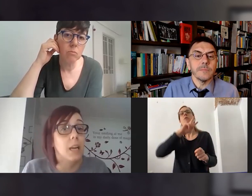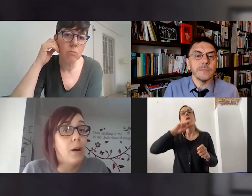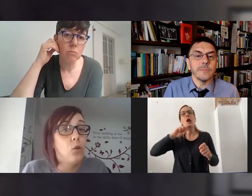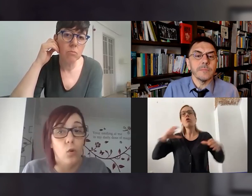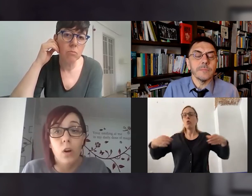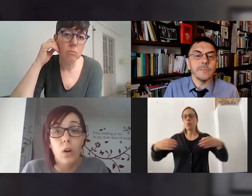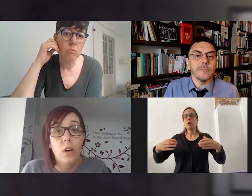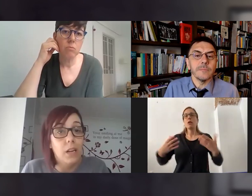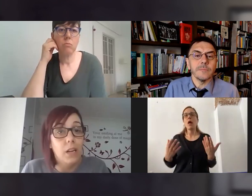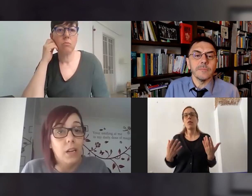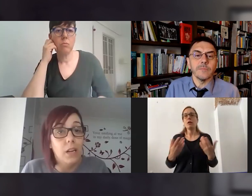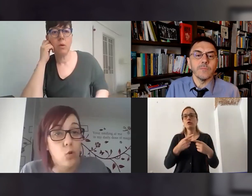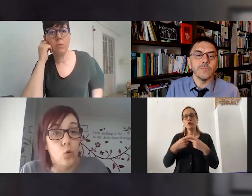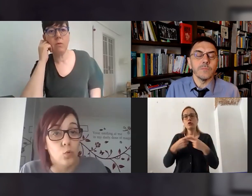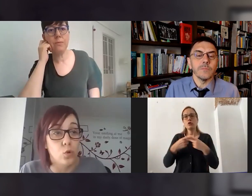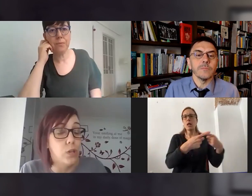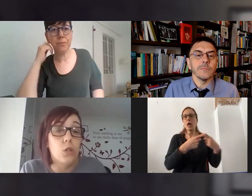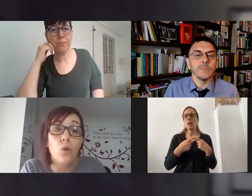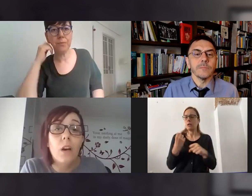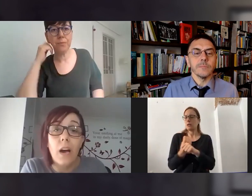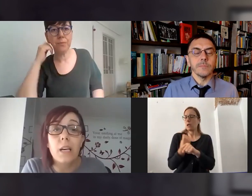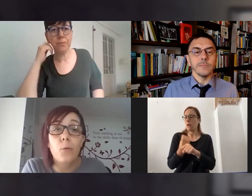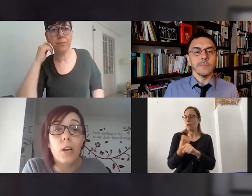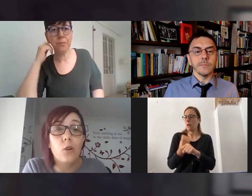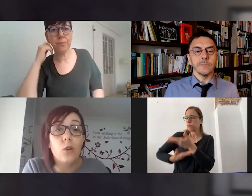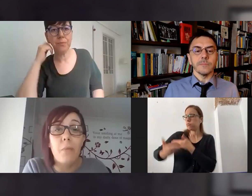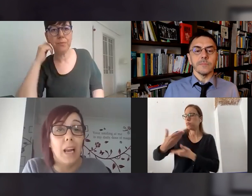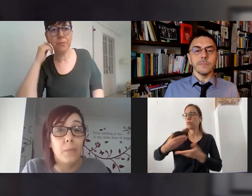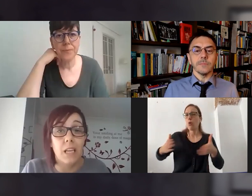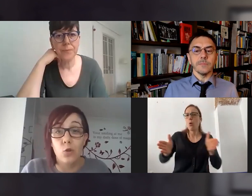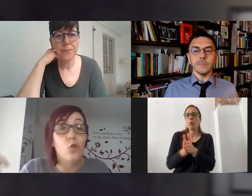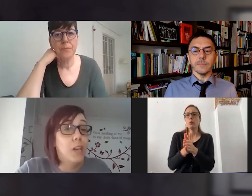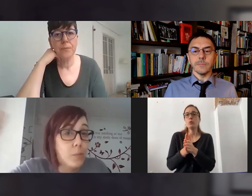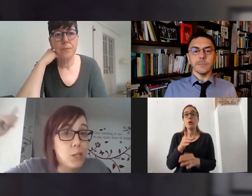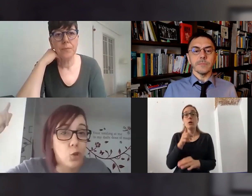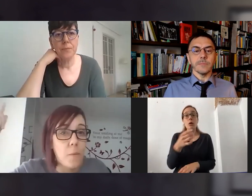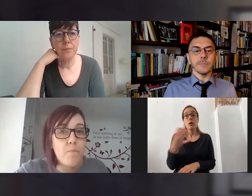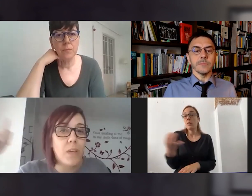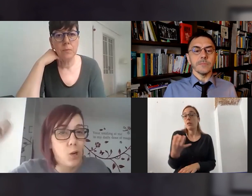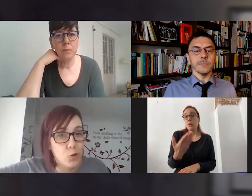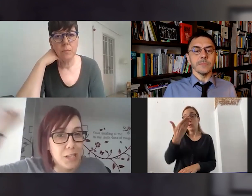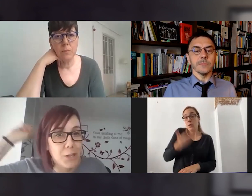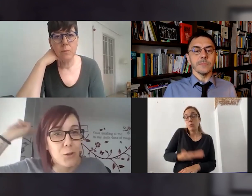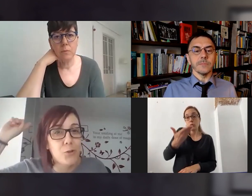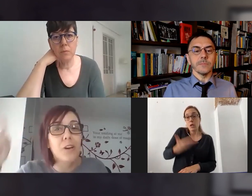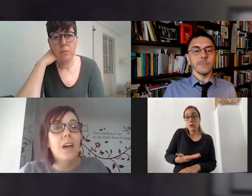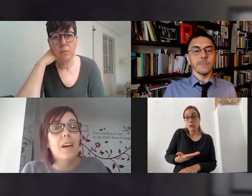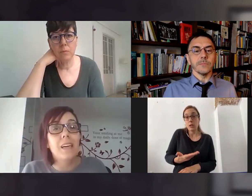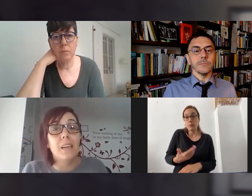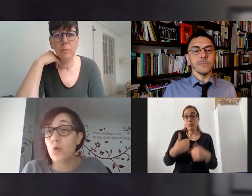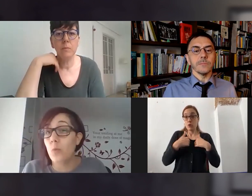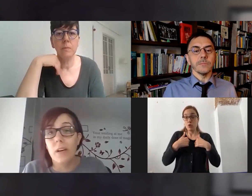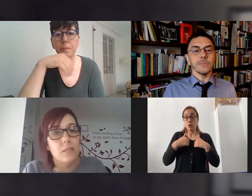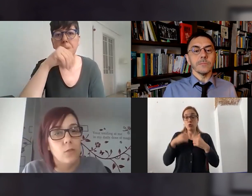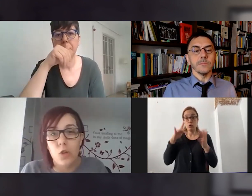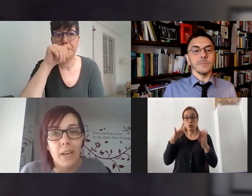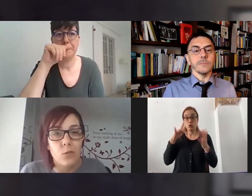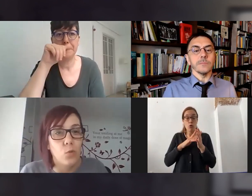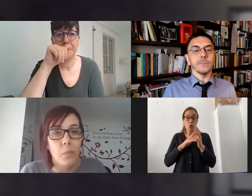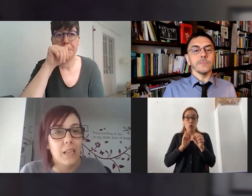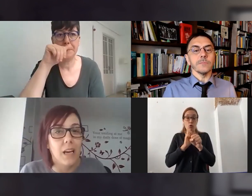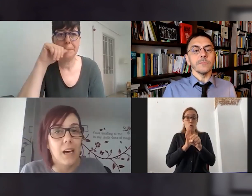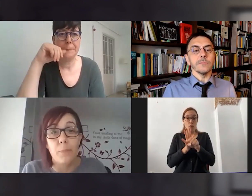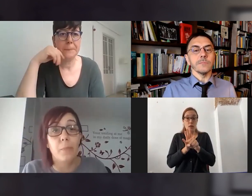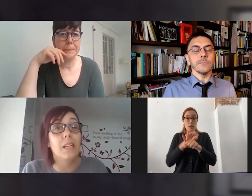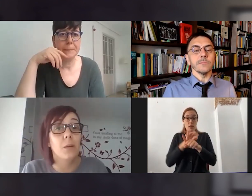solidaridad y el trabajo conjunto. Y eso hay que ponerlo encima de la mesa. Yo cogí el bicho en los inicios y estuve 2 semanas